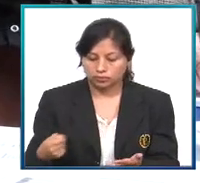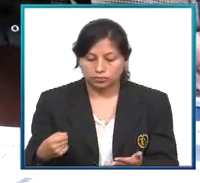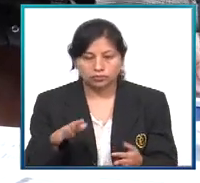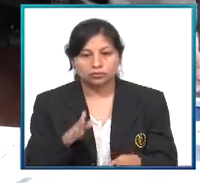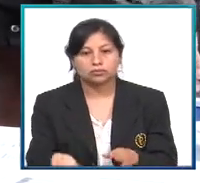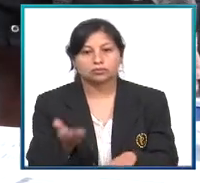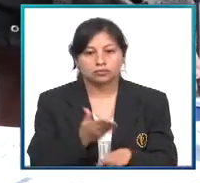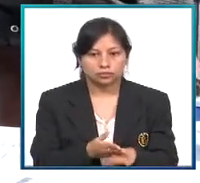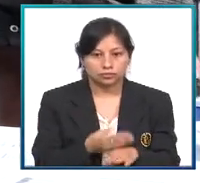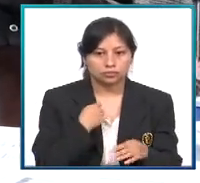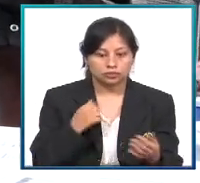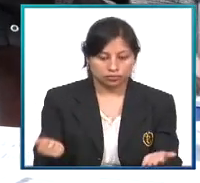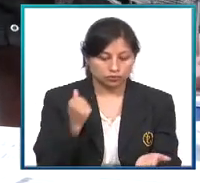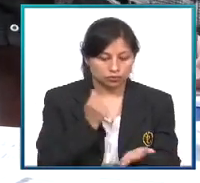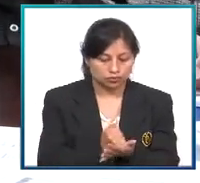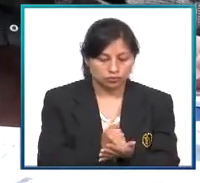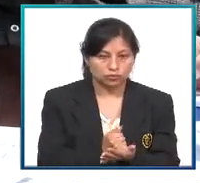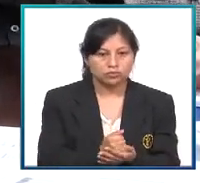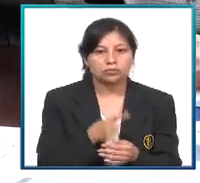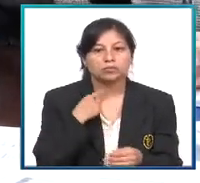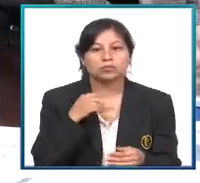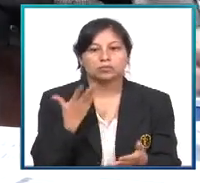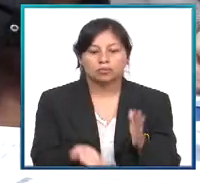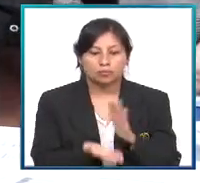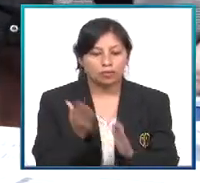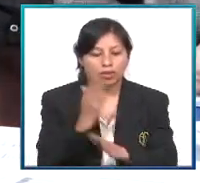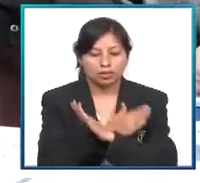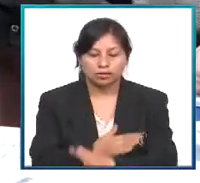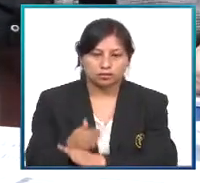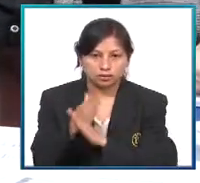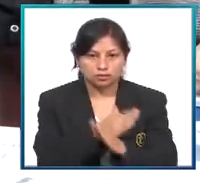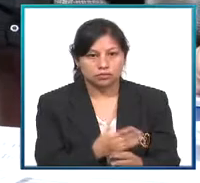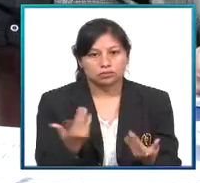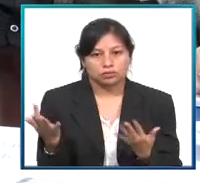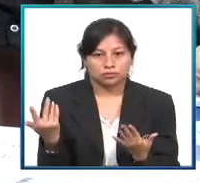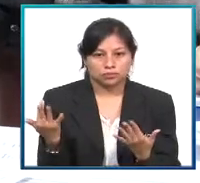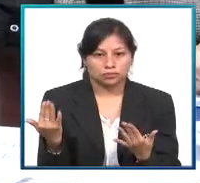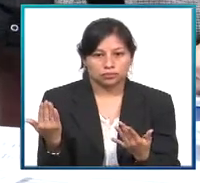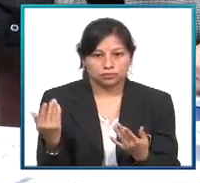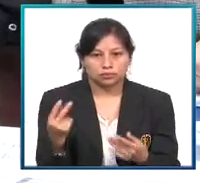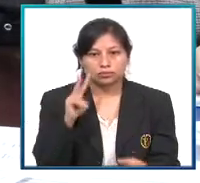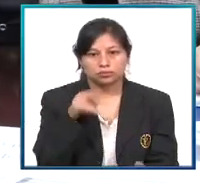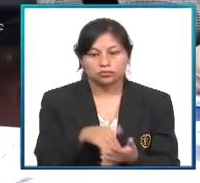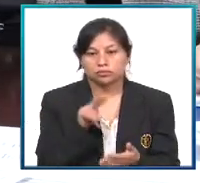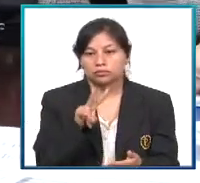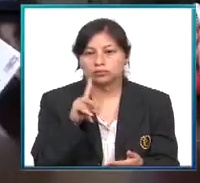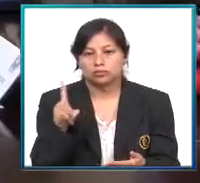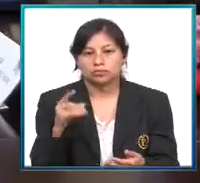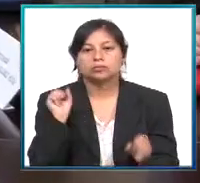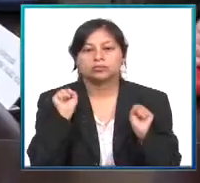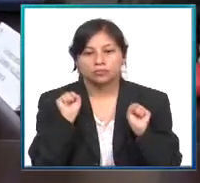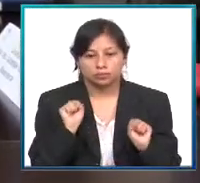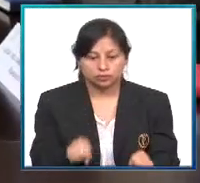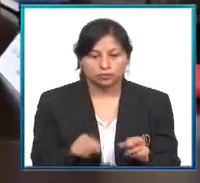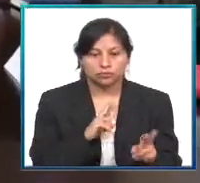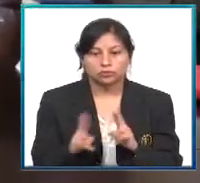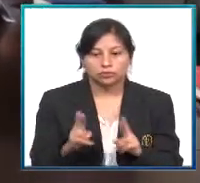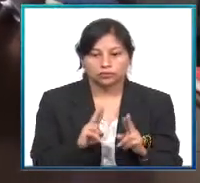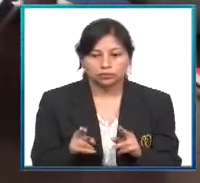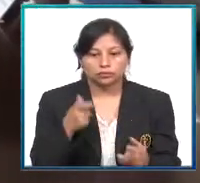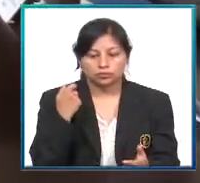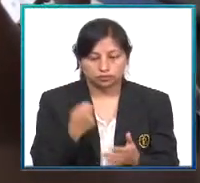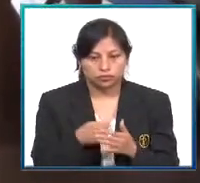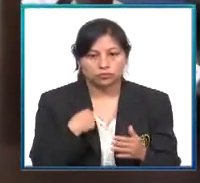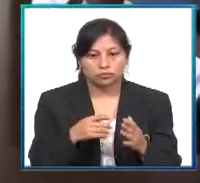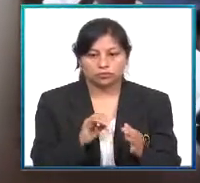convenio para emitir pasaportes biométricos y más seguros. Además, espera que a mitad de 2021 ya se pueda realizar la